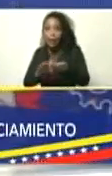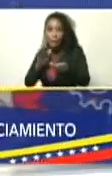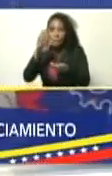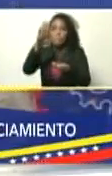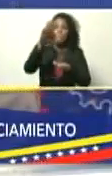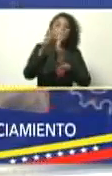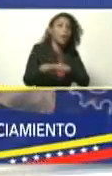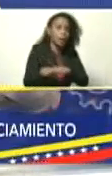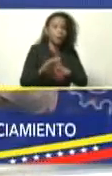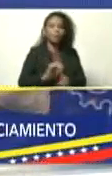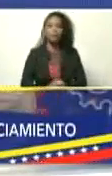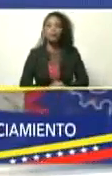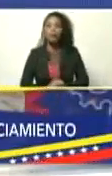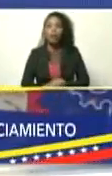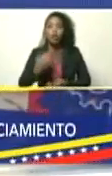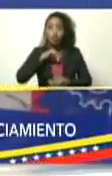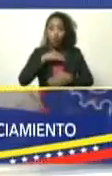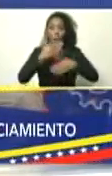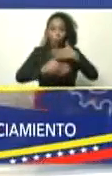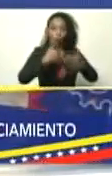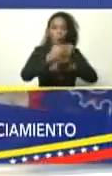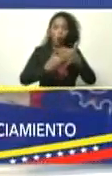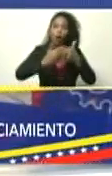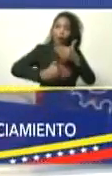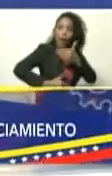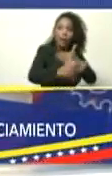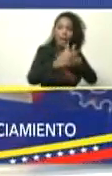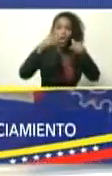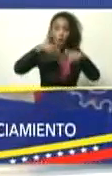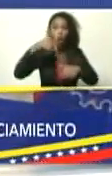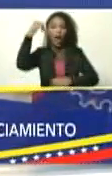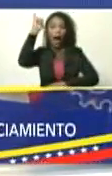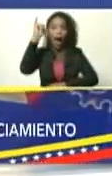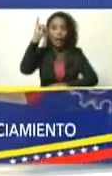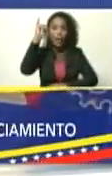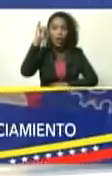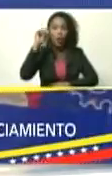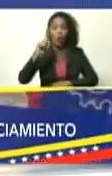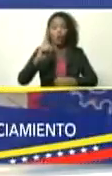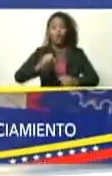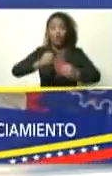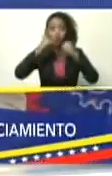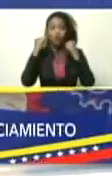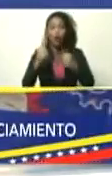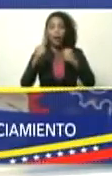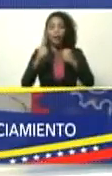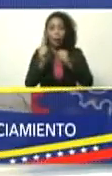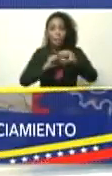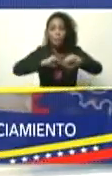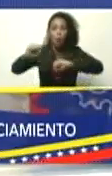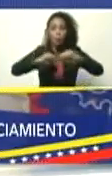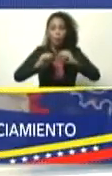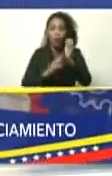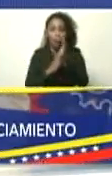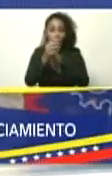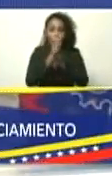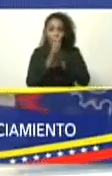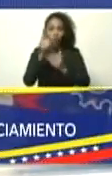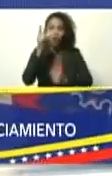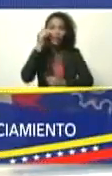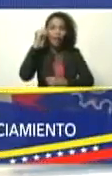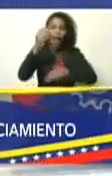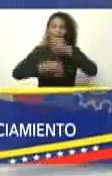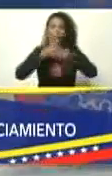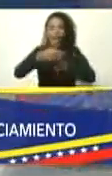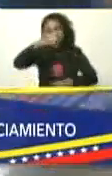pasote en pasote, fuimos avanzando. Y hoy tenemos un poderoso movimiento de emprendedores y emprendedoras que